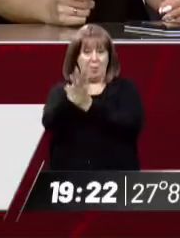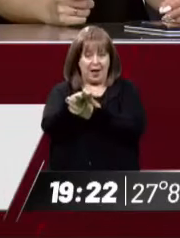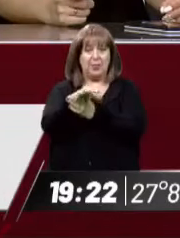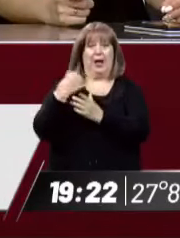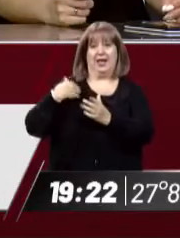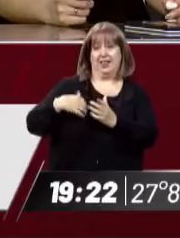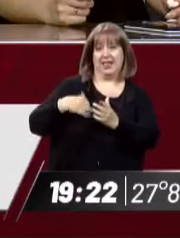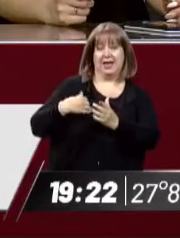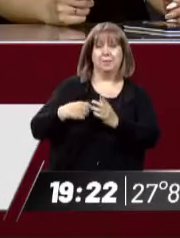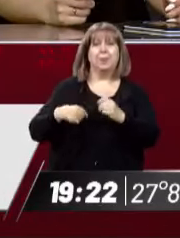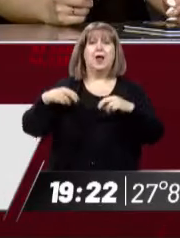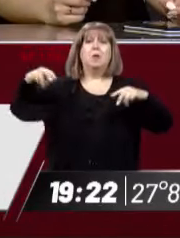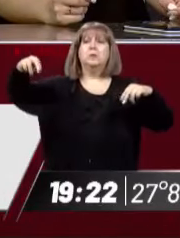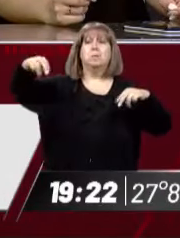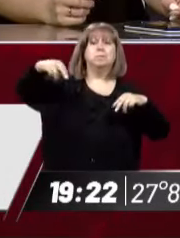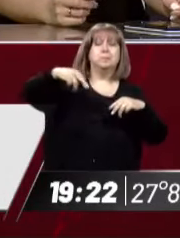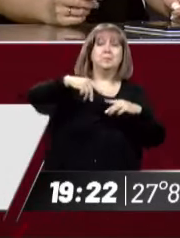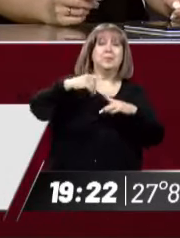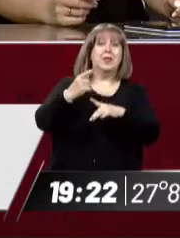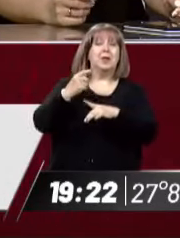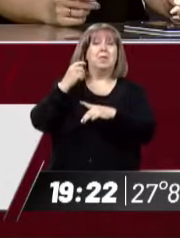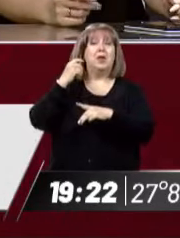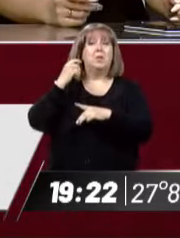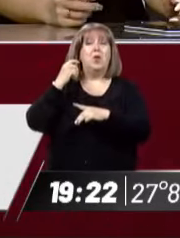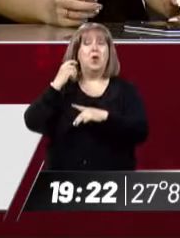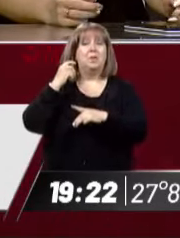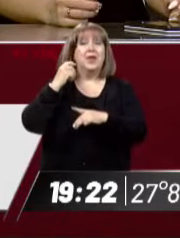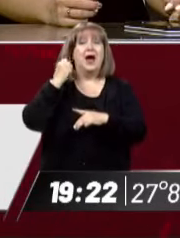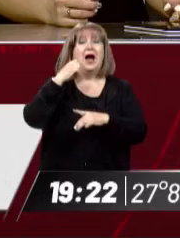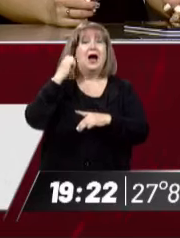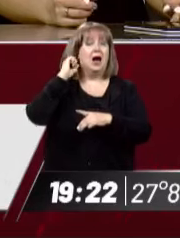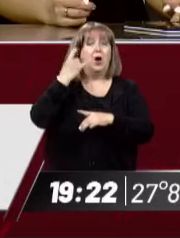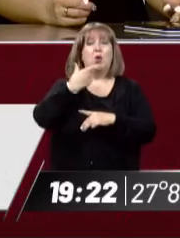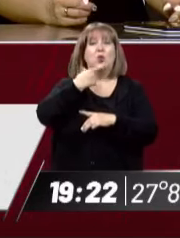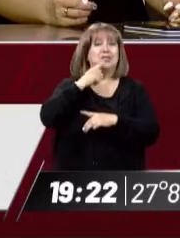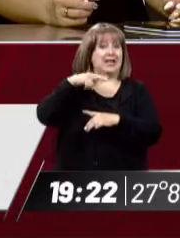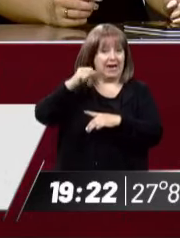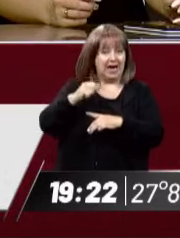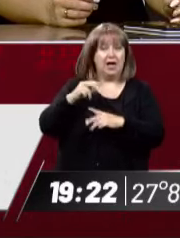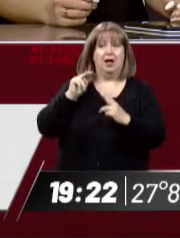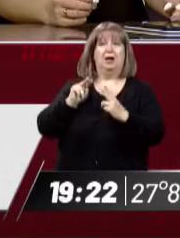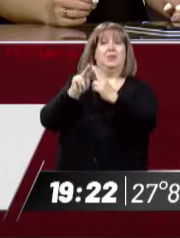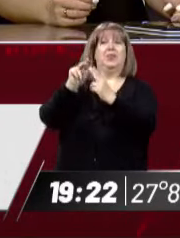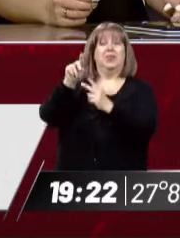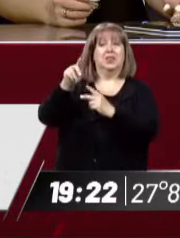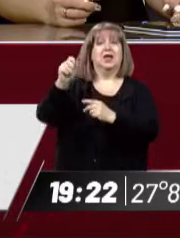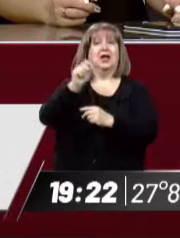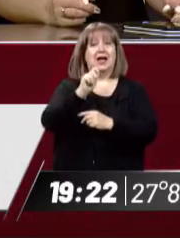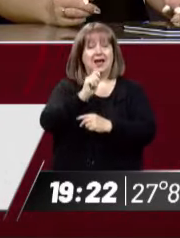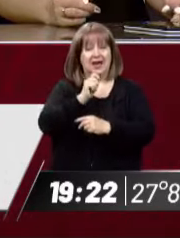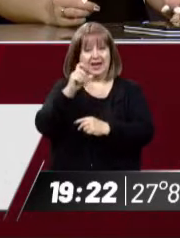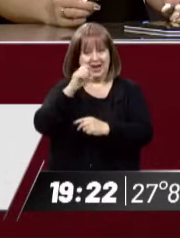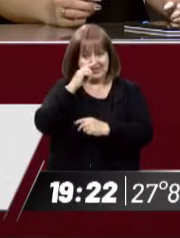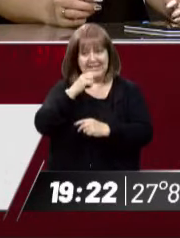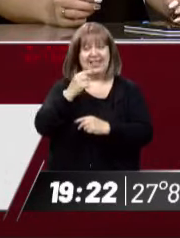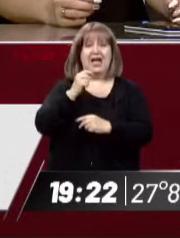nosotros. Y encontramos a Agustina Gandolfo, a la novia, la mendocina, sí. Novia de Lautaro Martínez. Sí. Entonces pasó Agustina, gentilmente también habló con Canal 7, lo vamos a ver